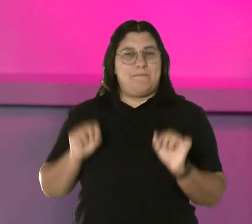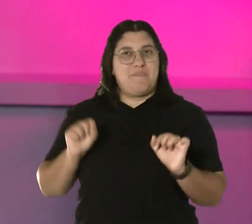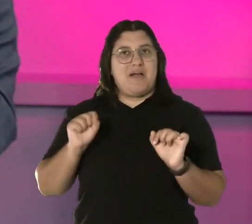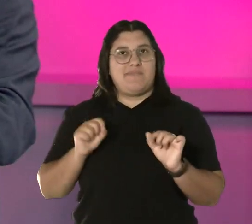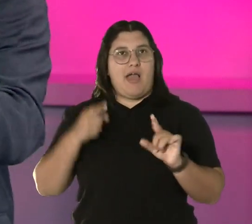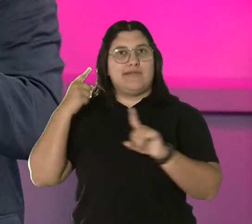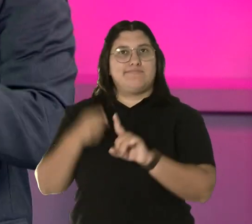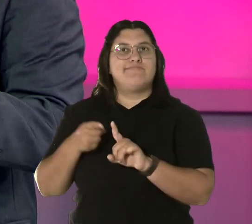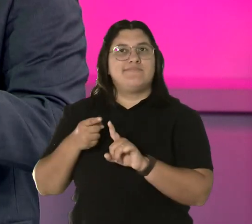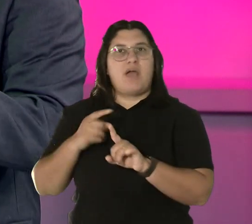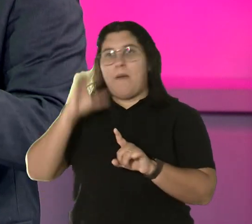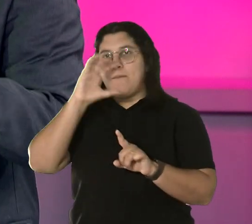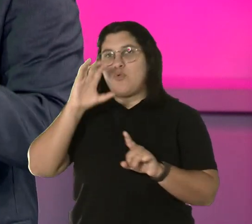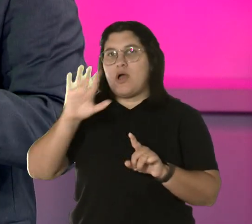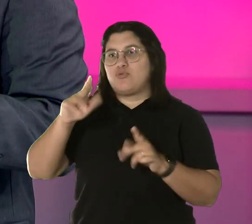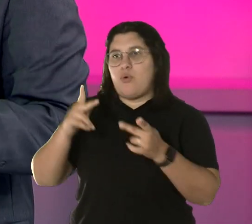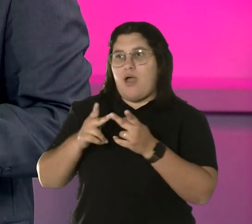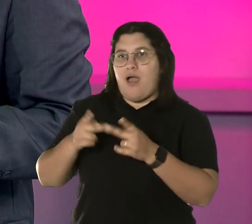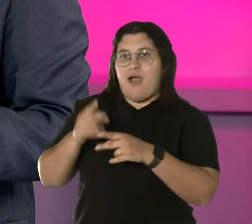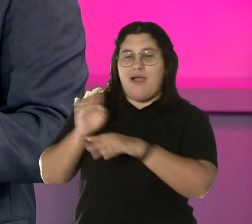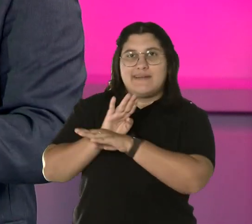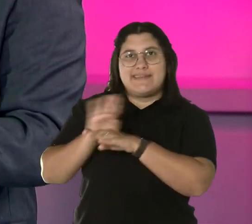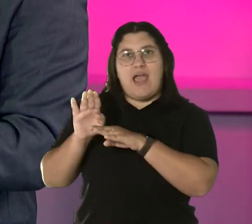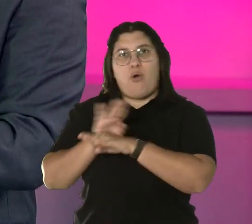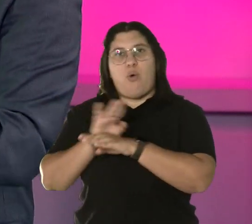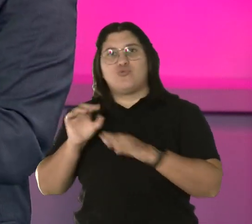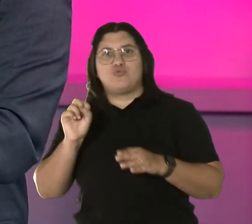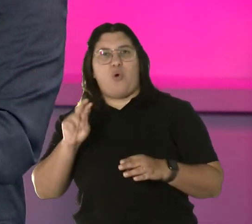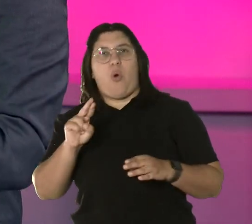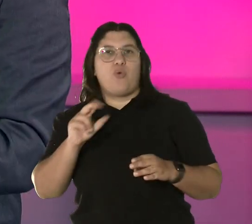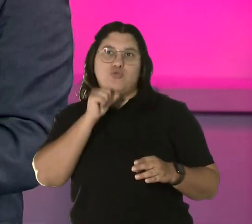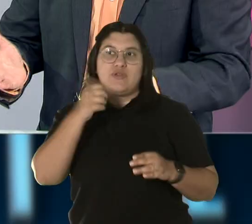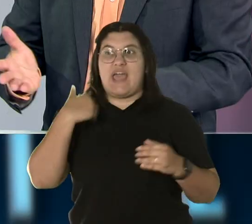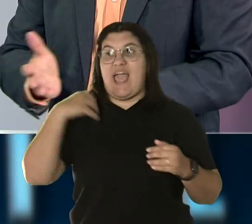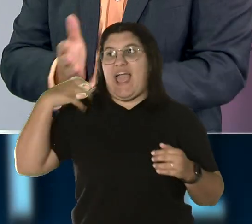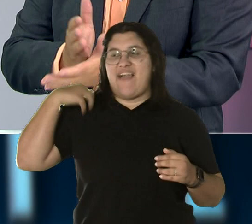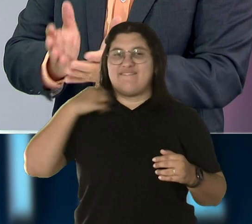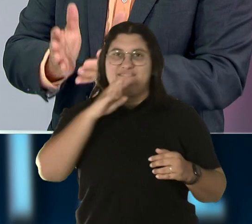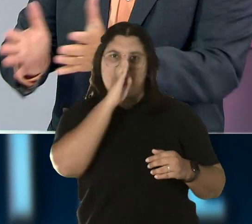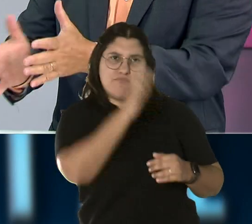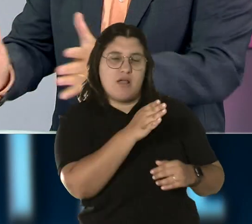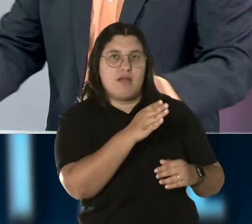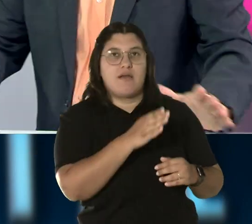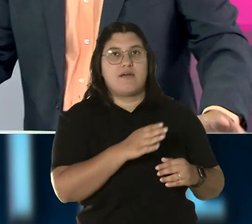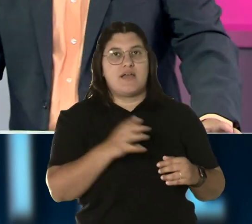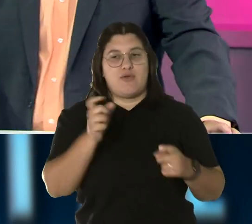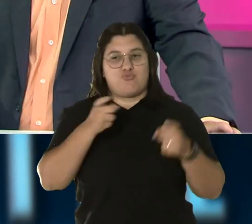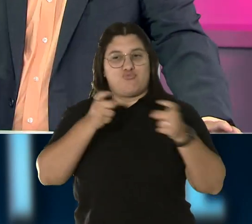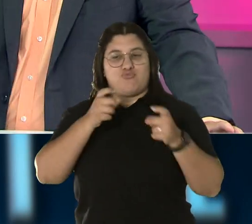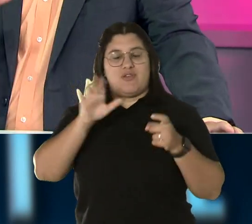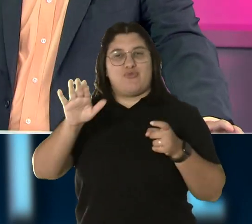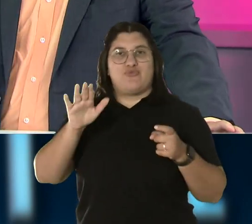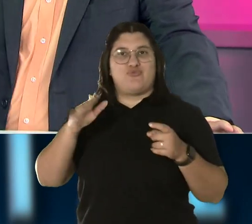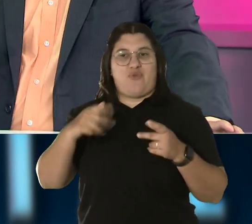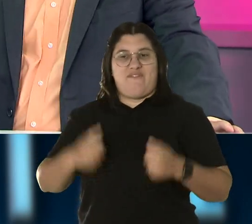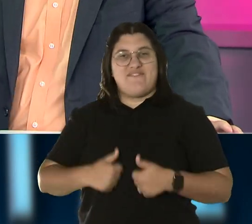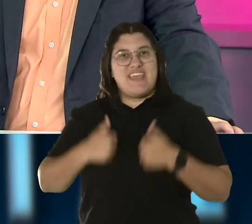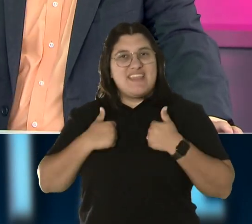lo que buscan es tener su propio negocio o no tener un jefe directo y tener un control de su vida. No